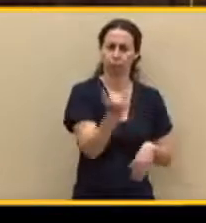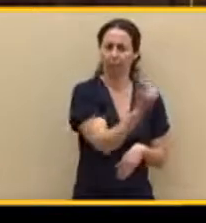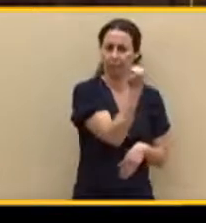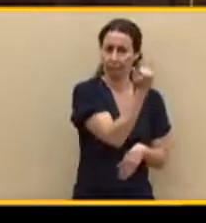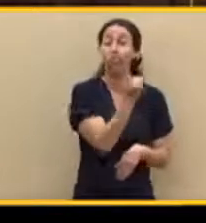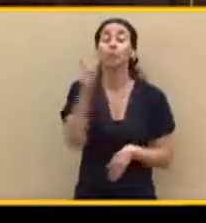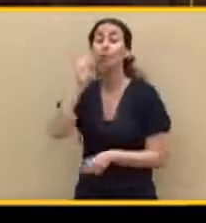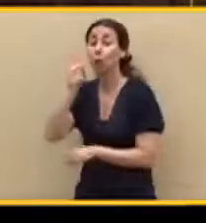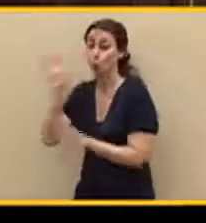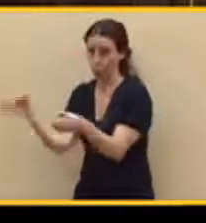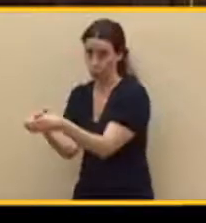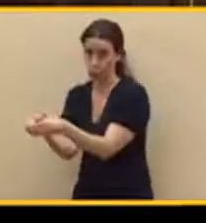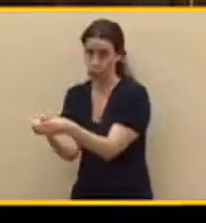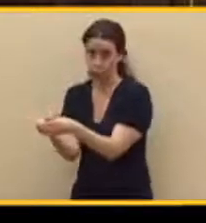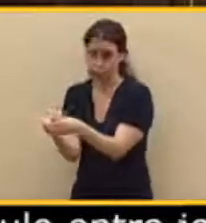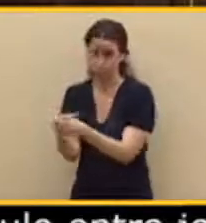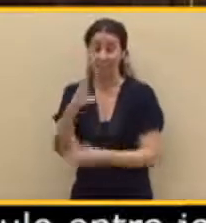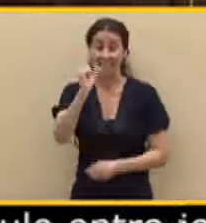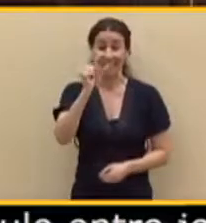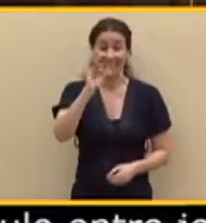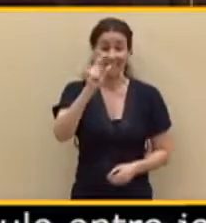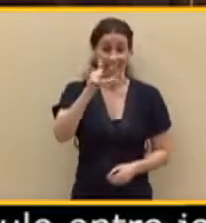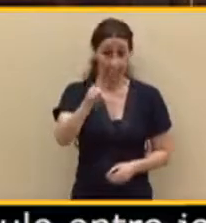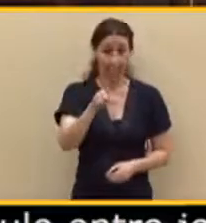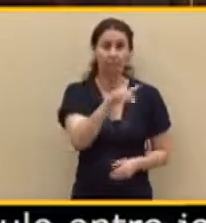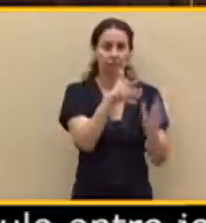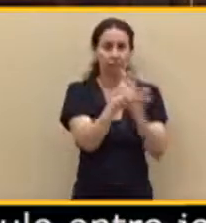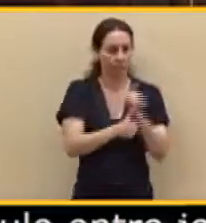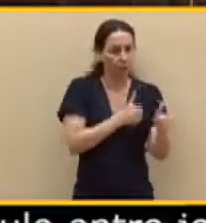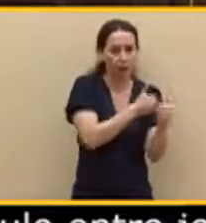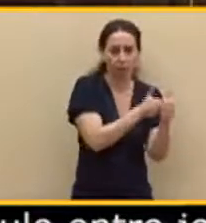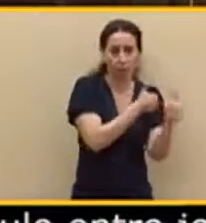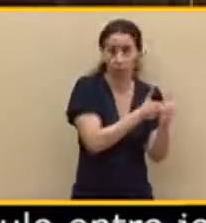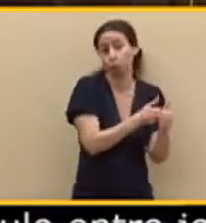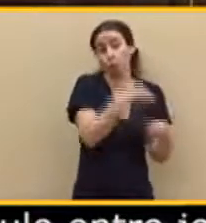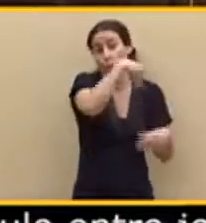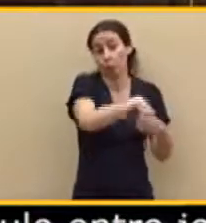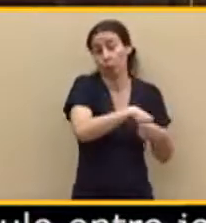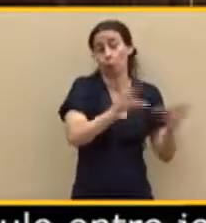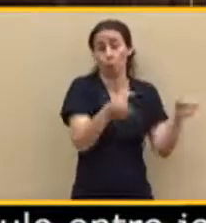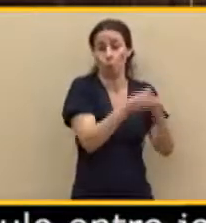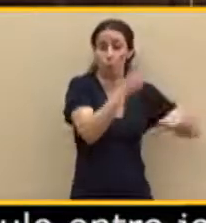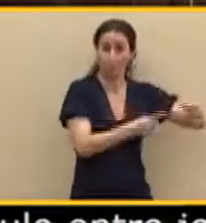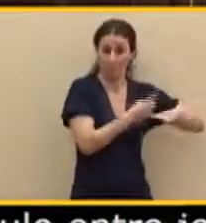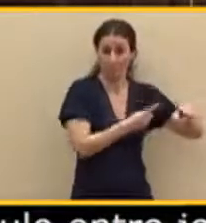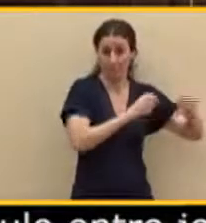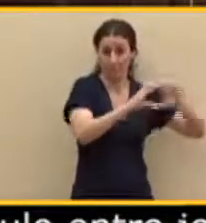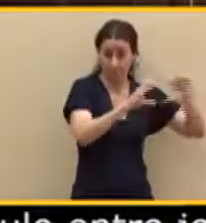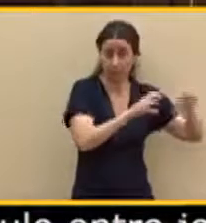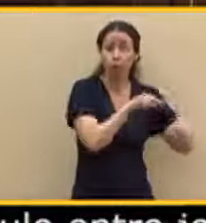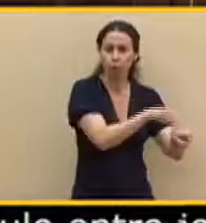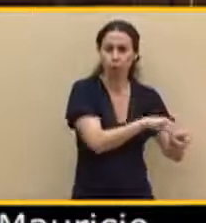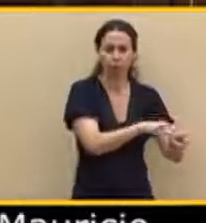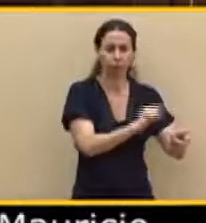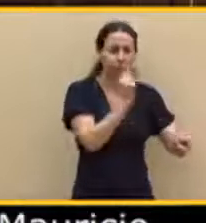así ocurrió que Mauricio Casals, el adjunto a la presidencia de uno de los grupos mediáticos más importantes del país, habría recibido un chivatazo, cito literal, de